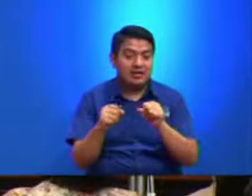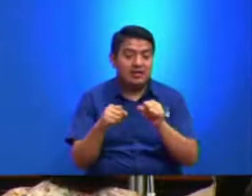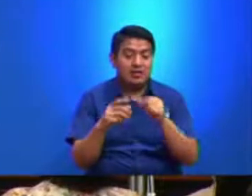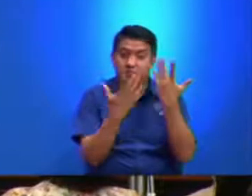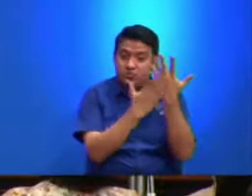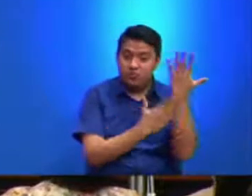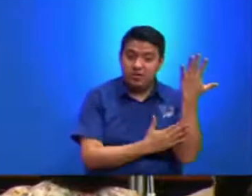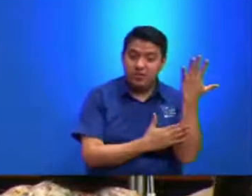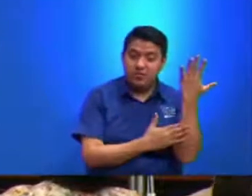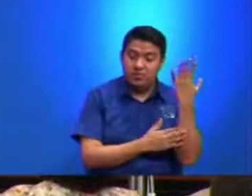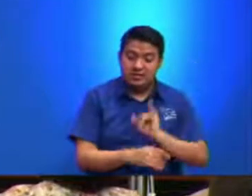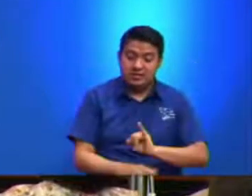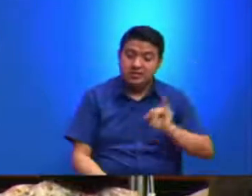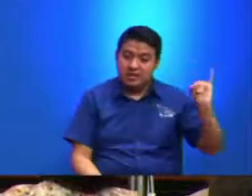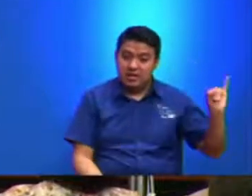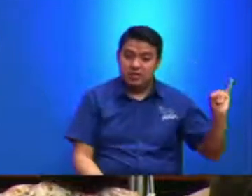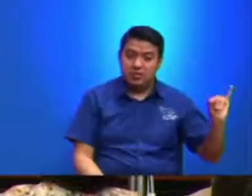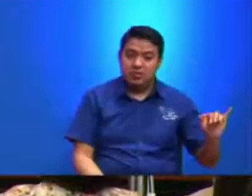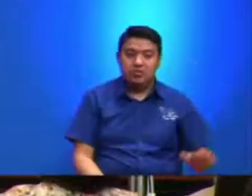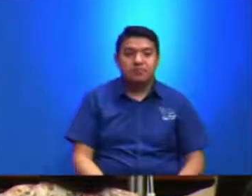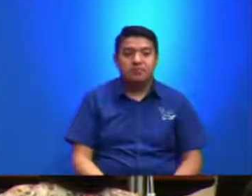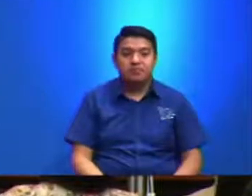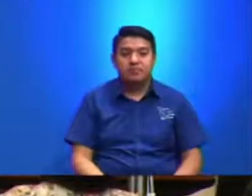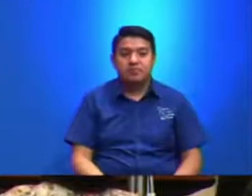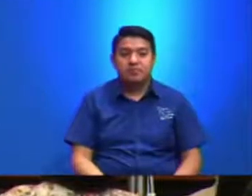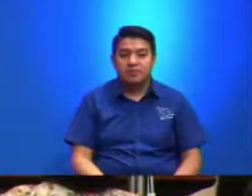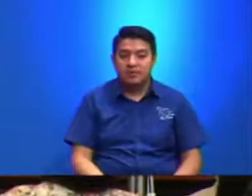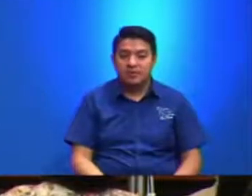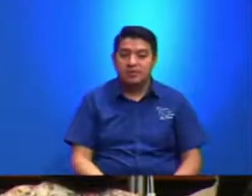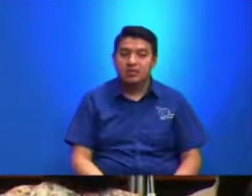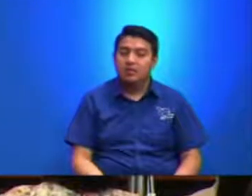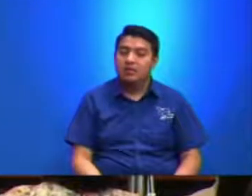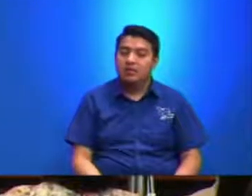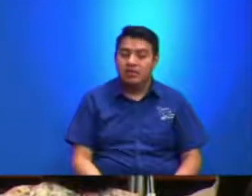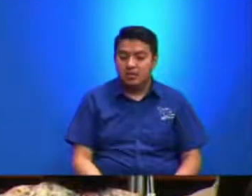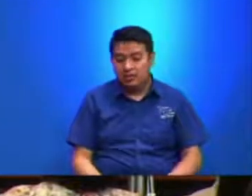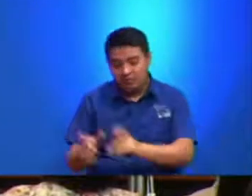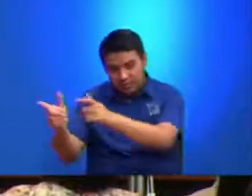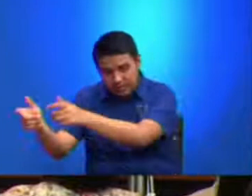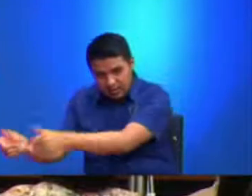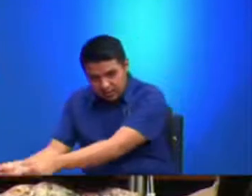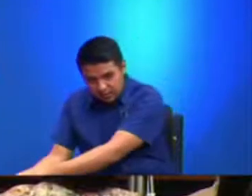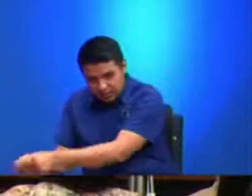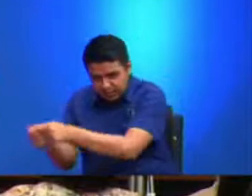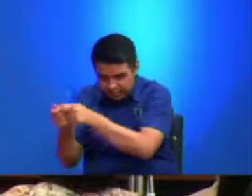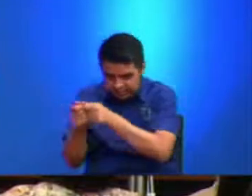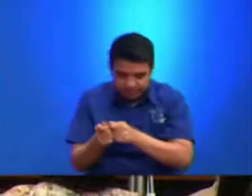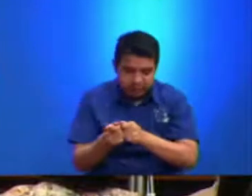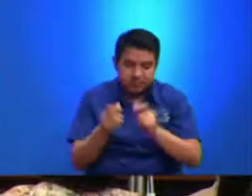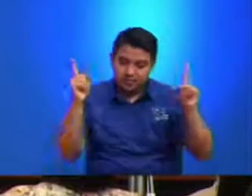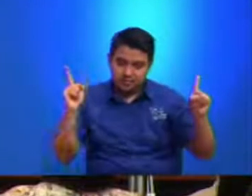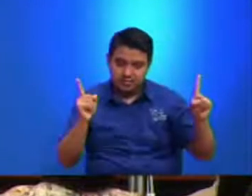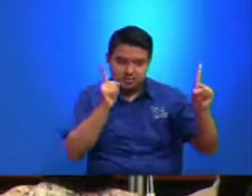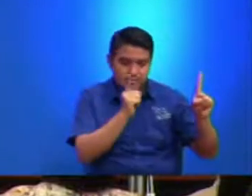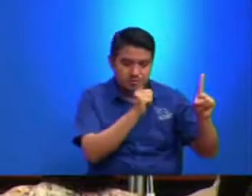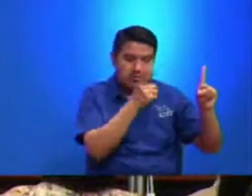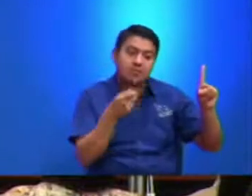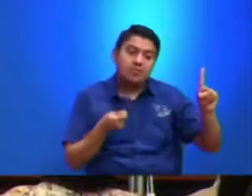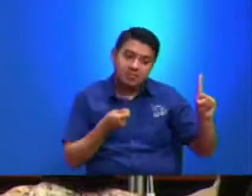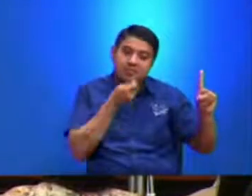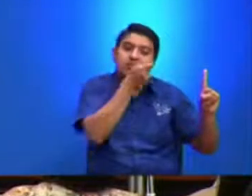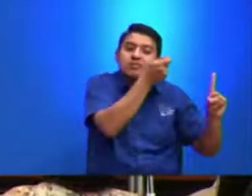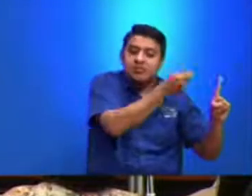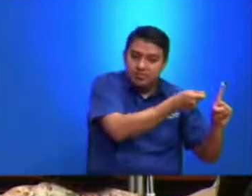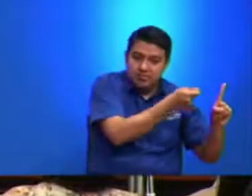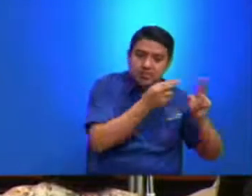Entonces la enfermera llegó, vio el Nuevo Testamento tirado, se lo recogió: léalo, le va a hacer bien. Otra